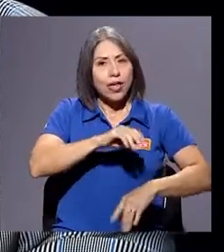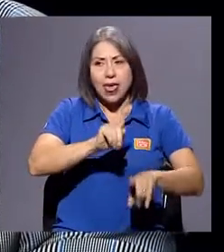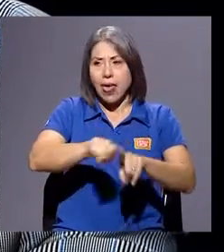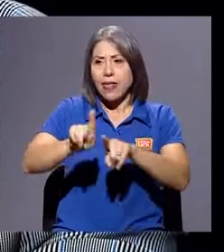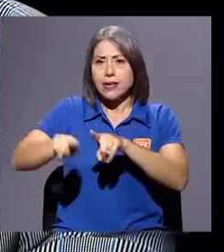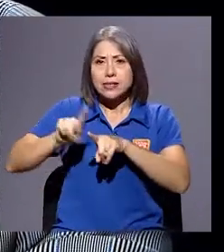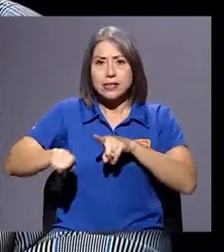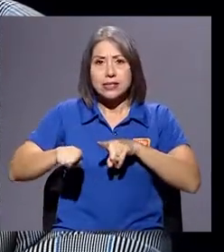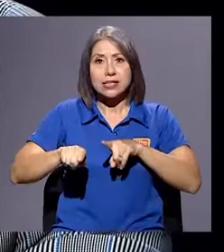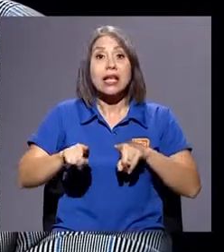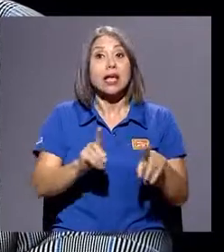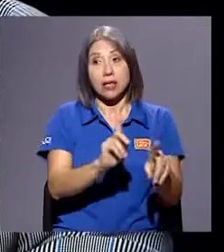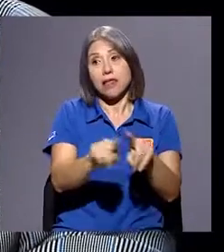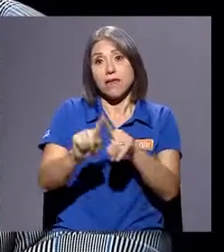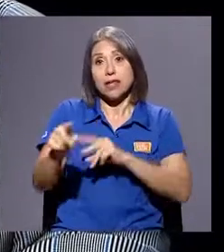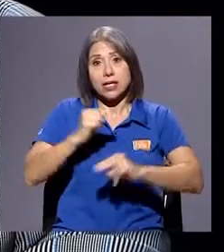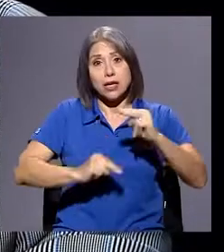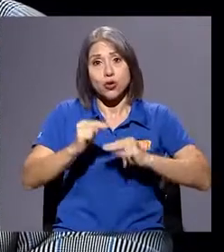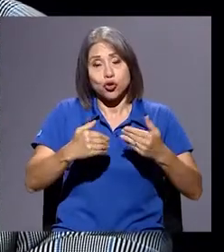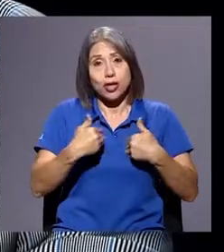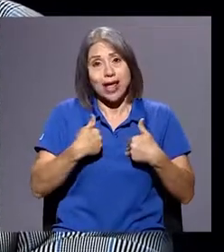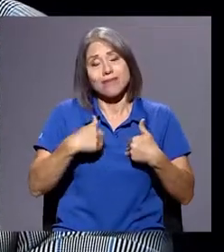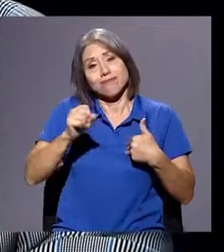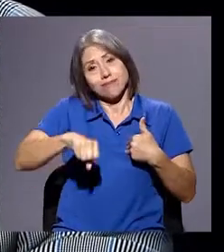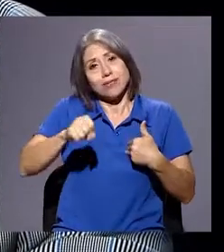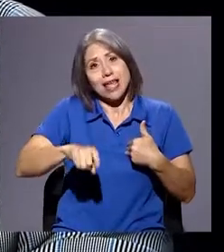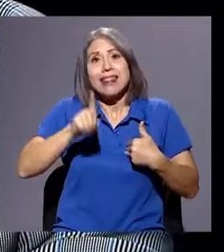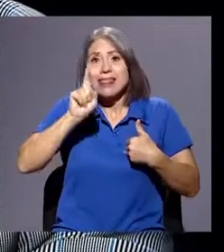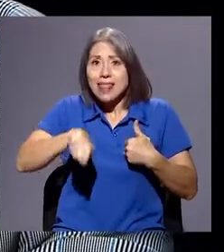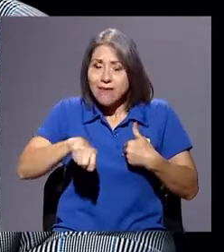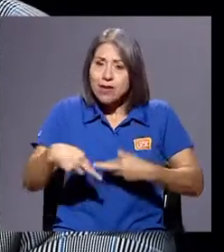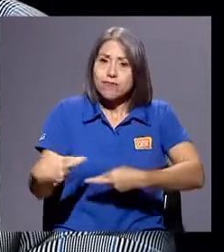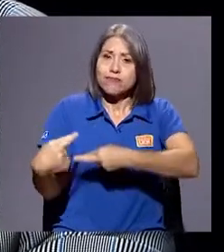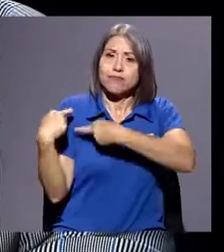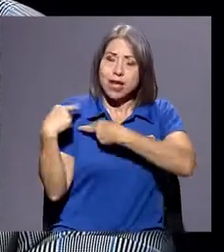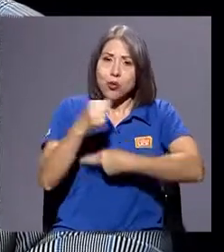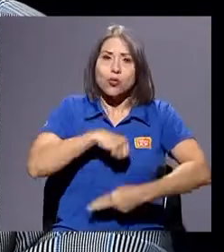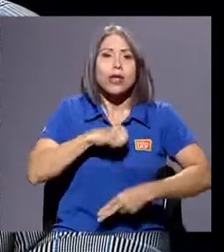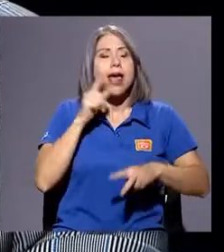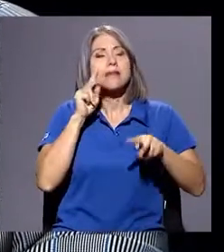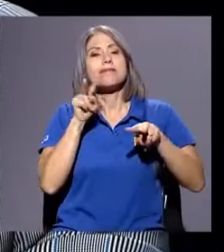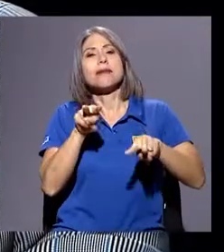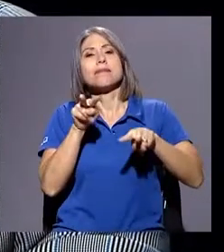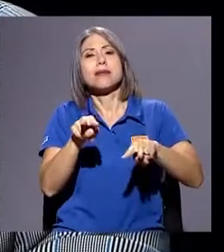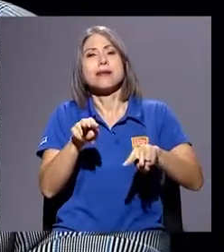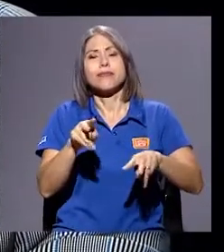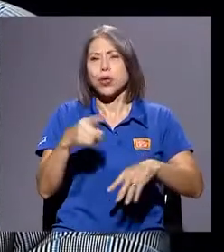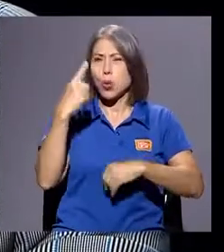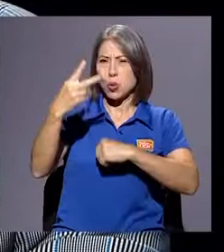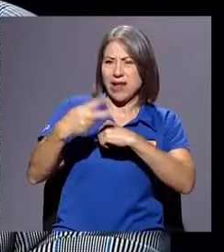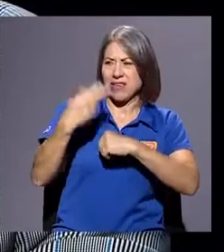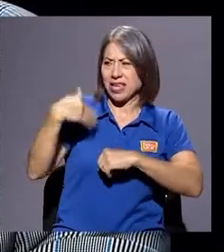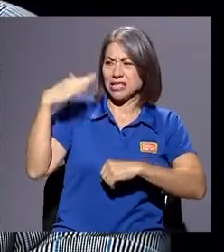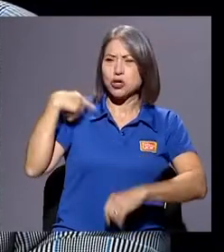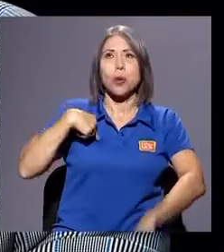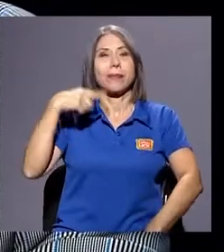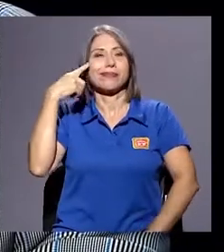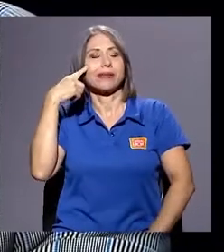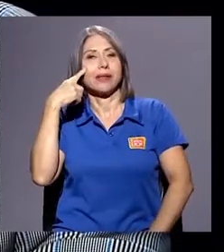esos negocios que hay, sí, las autoridades correspondientes deberían de estar encima. Yo una vez me decía, si